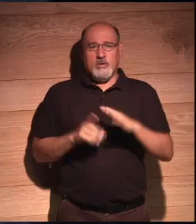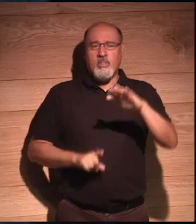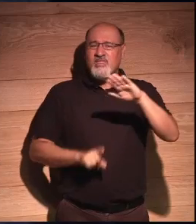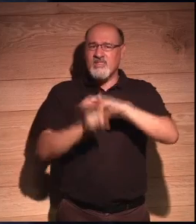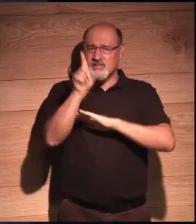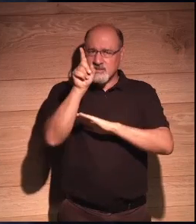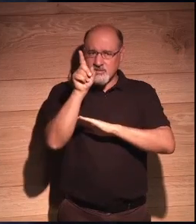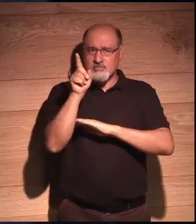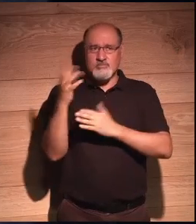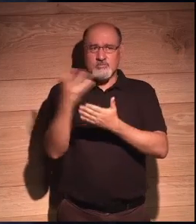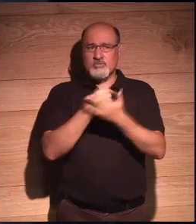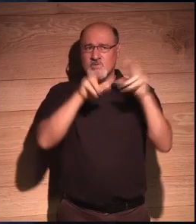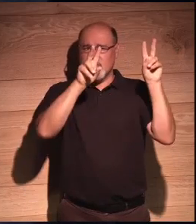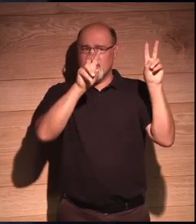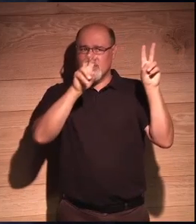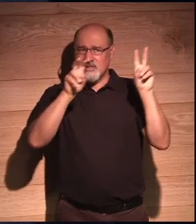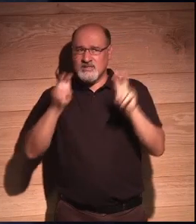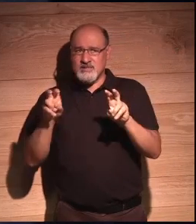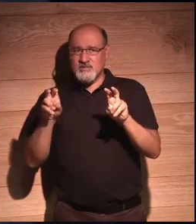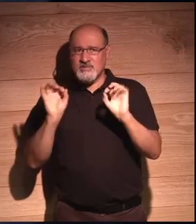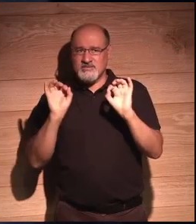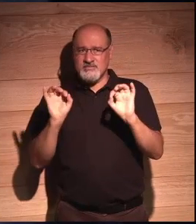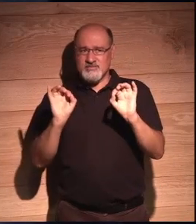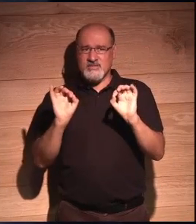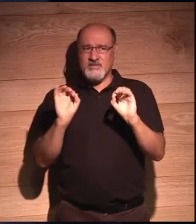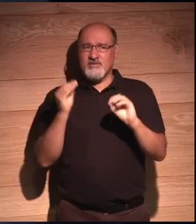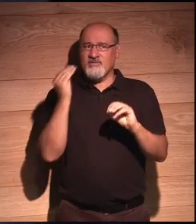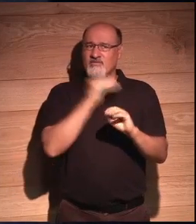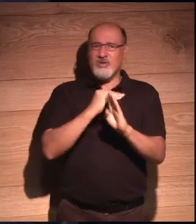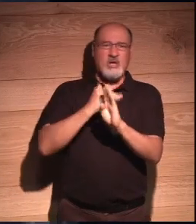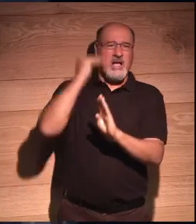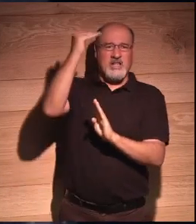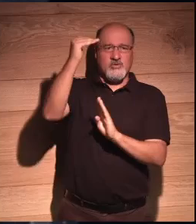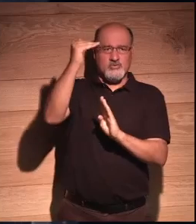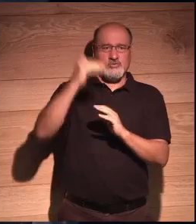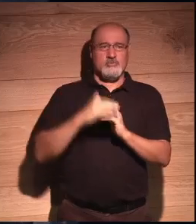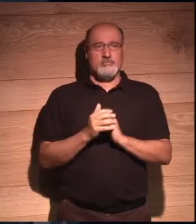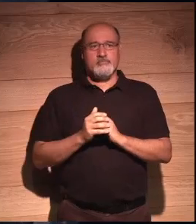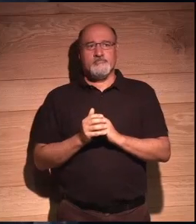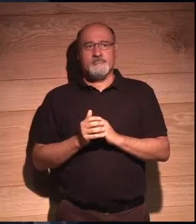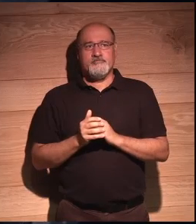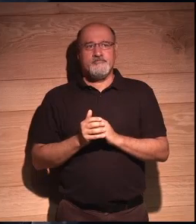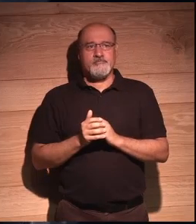desarrollos de todo lo que haga falta en fríos muy altos, ¿no? Tanto